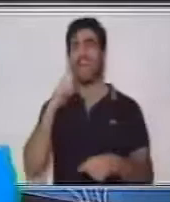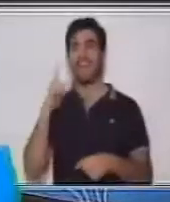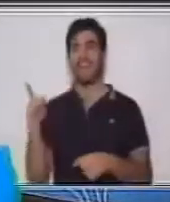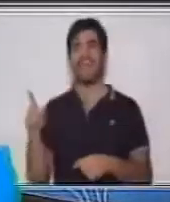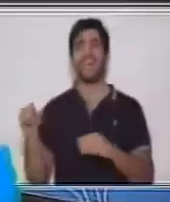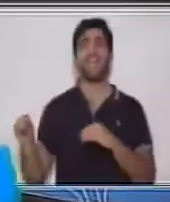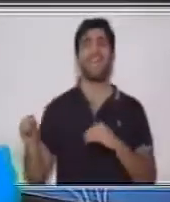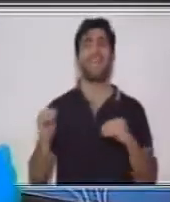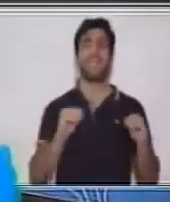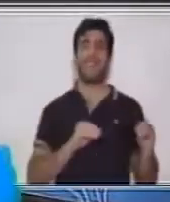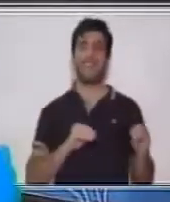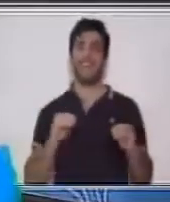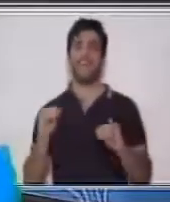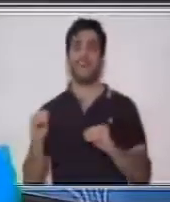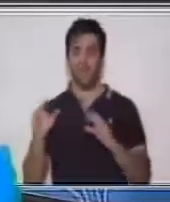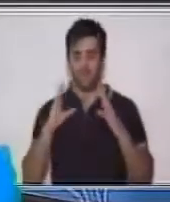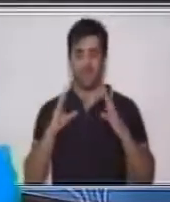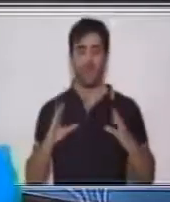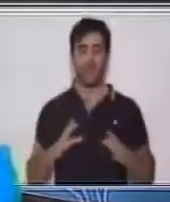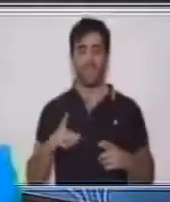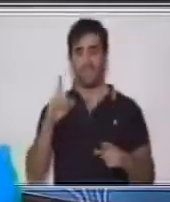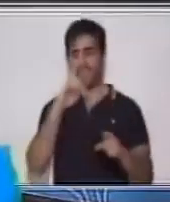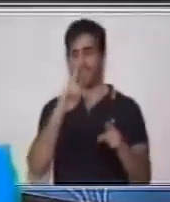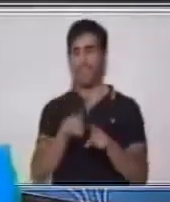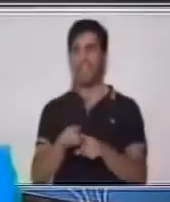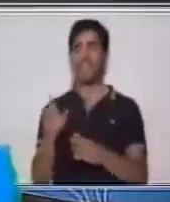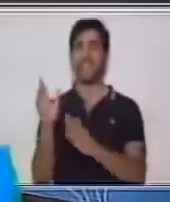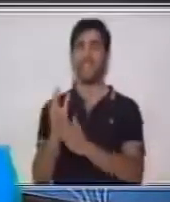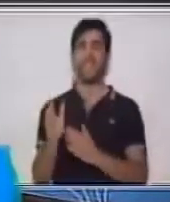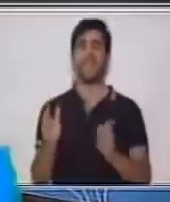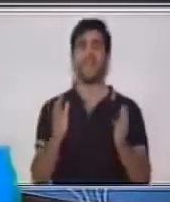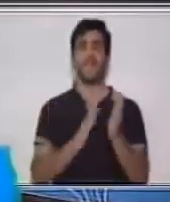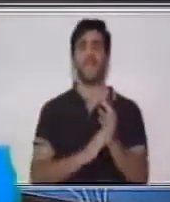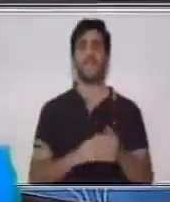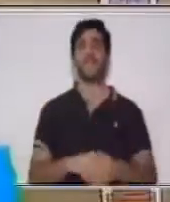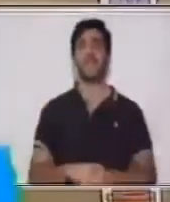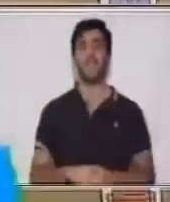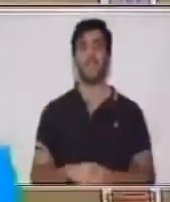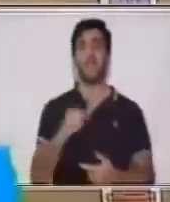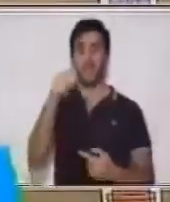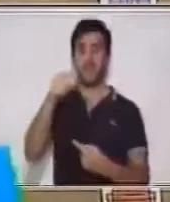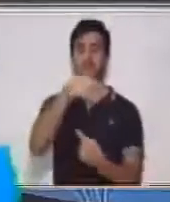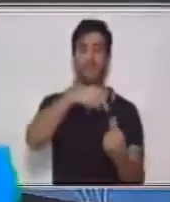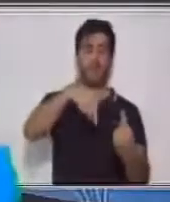Mueve. Hace palmas. Calmemos. Gira.